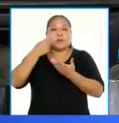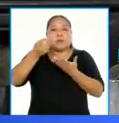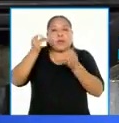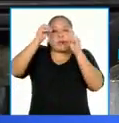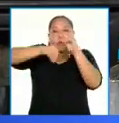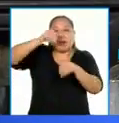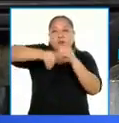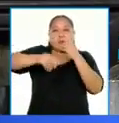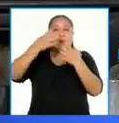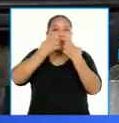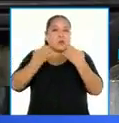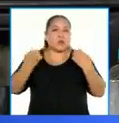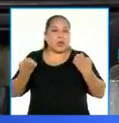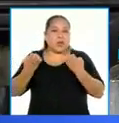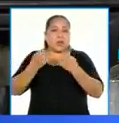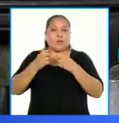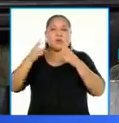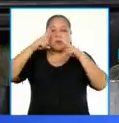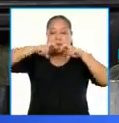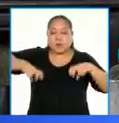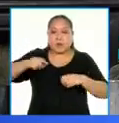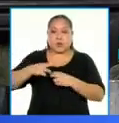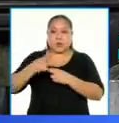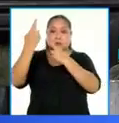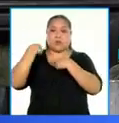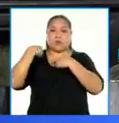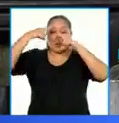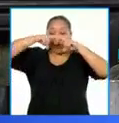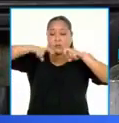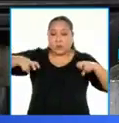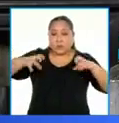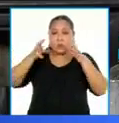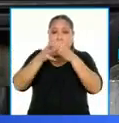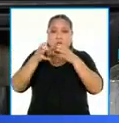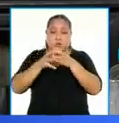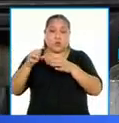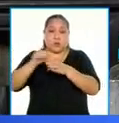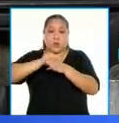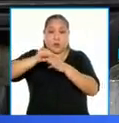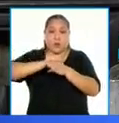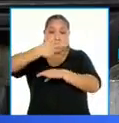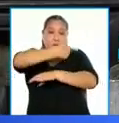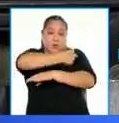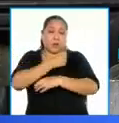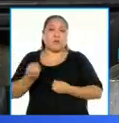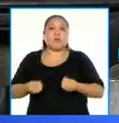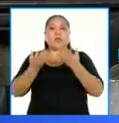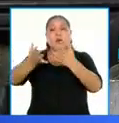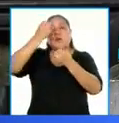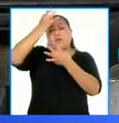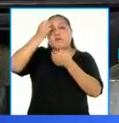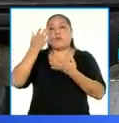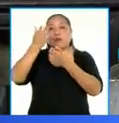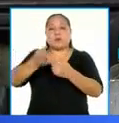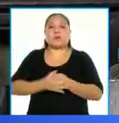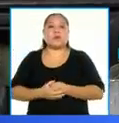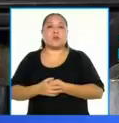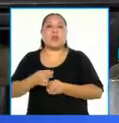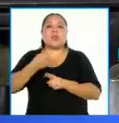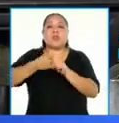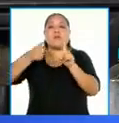investigación encargados de los ensayos clínicos, pusimos en conocimiento de esta información a